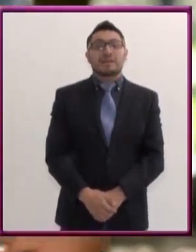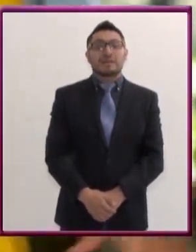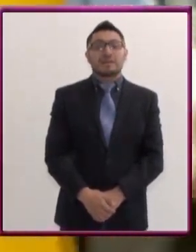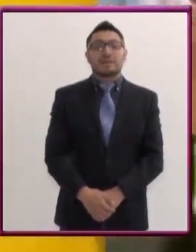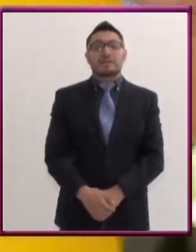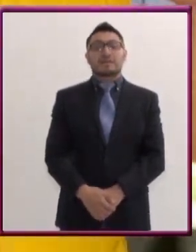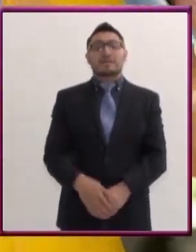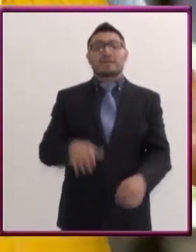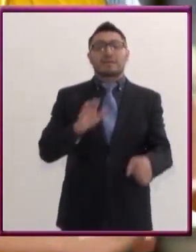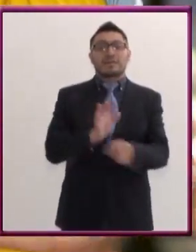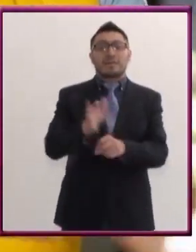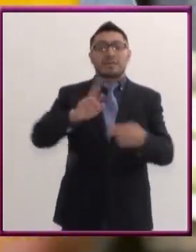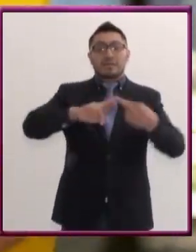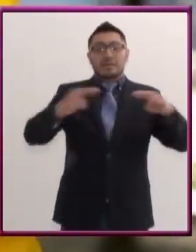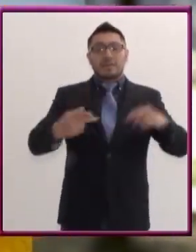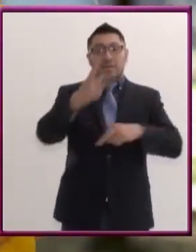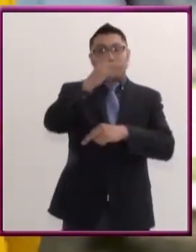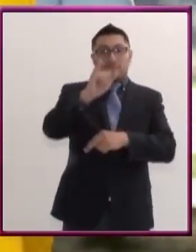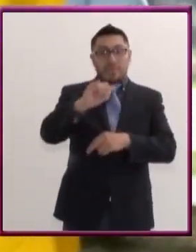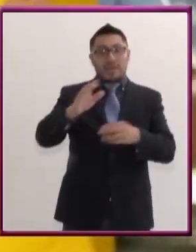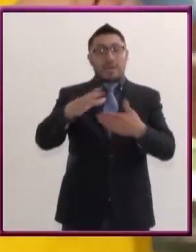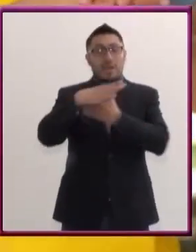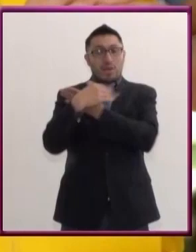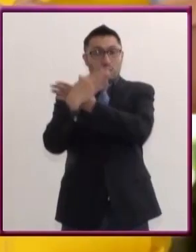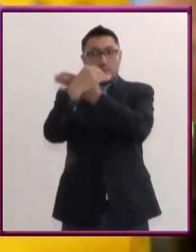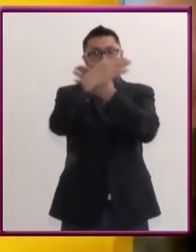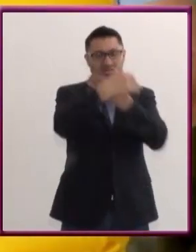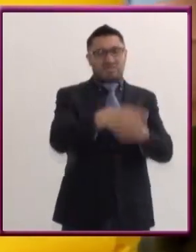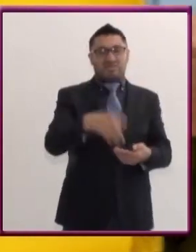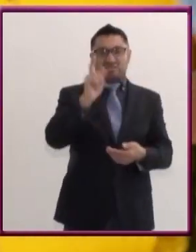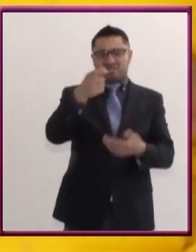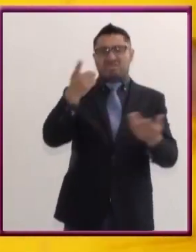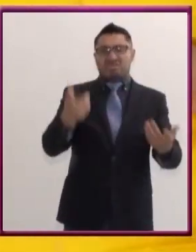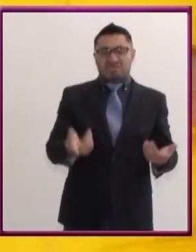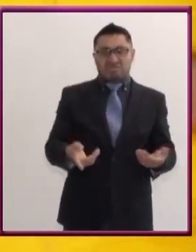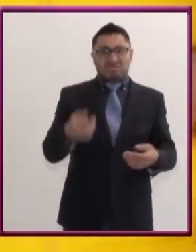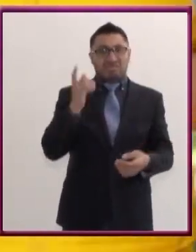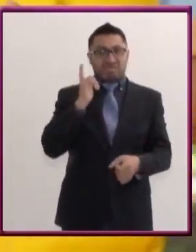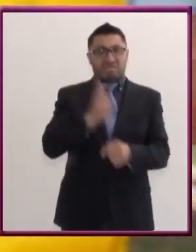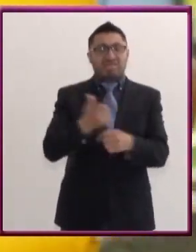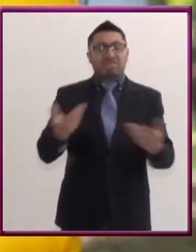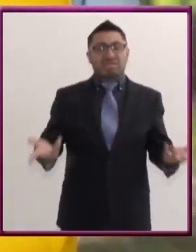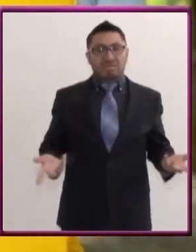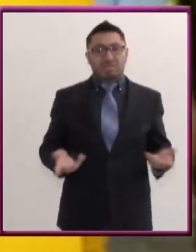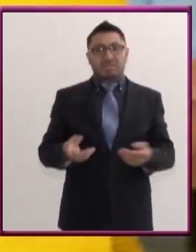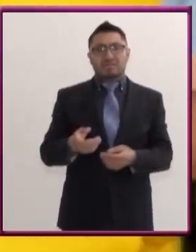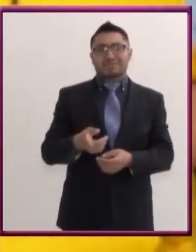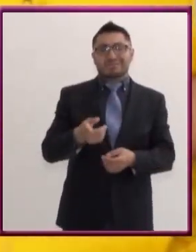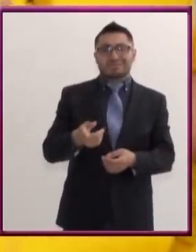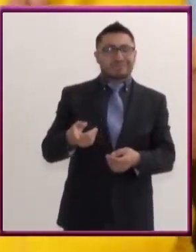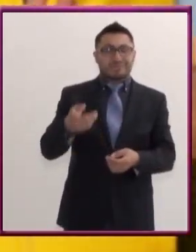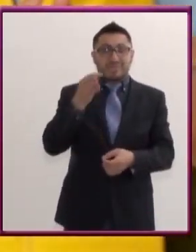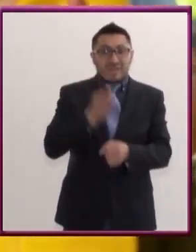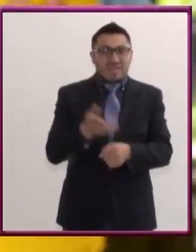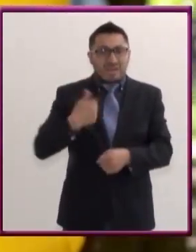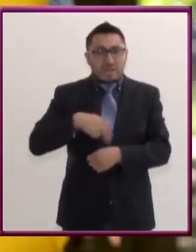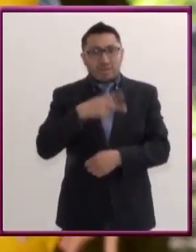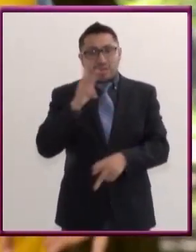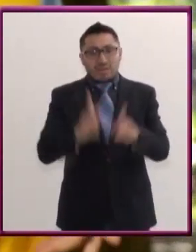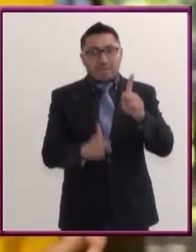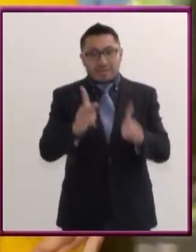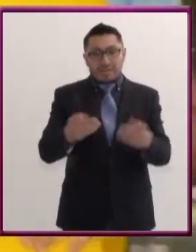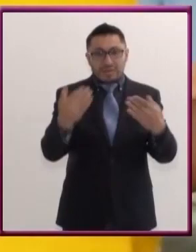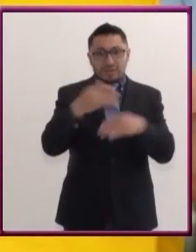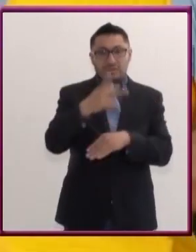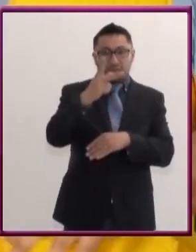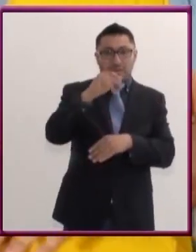Dinmara, ¿en qué se relaciona pi con una mariposa? ¿Qué? ¿De qué hablas? ¿Es una adivinanza o qué? ¿De qué viene eso? Estamos hablando de país,